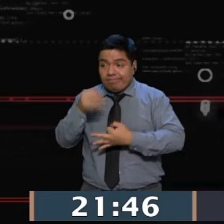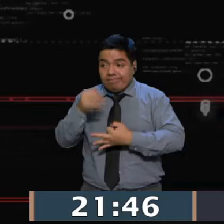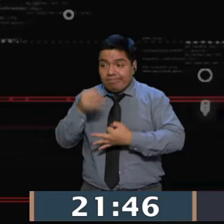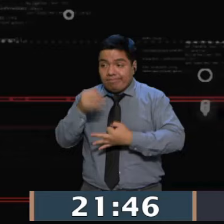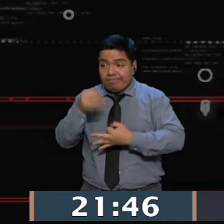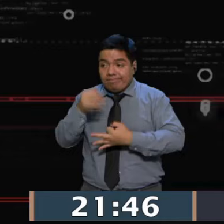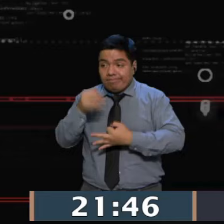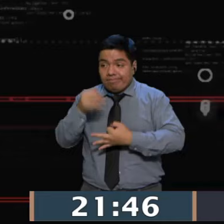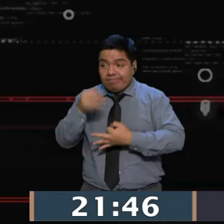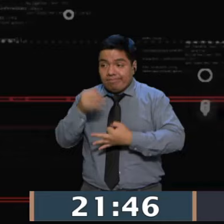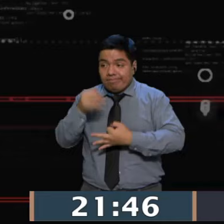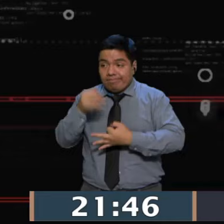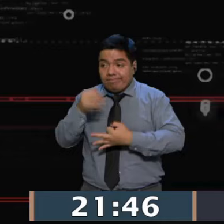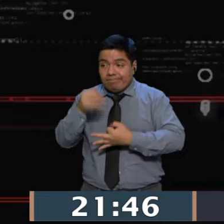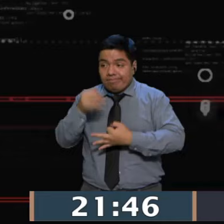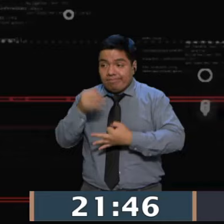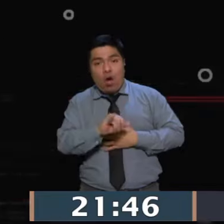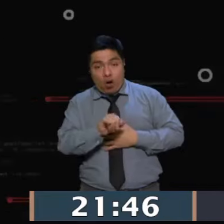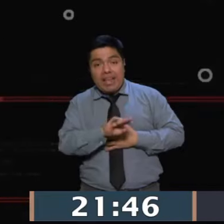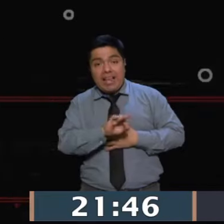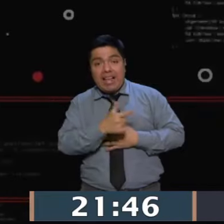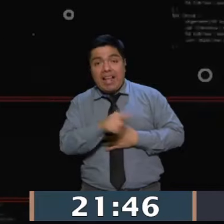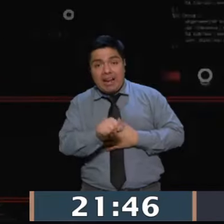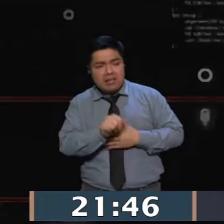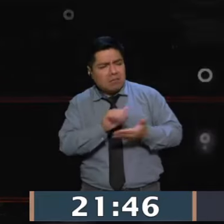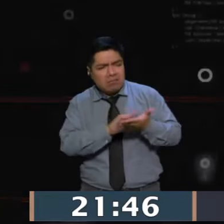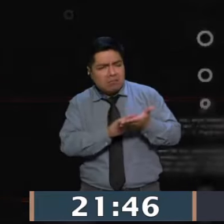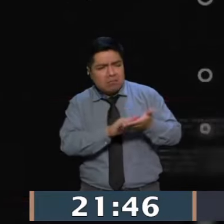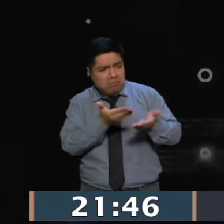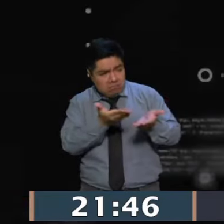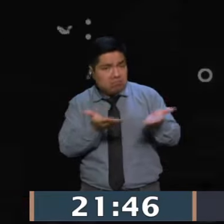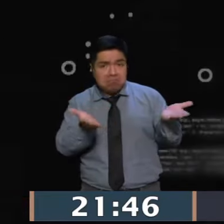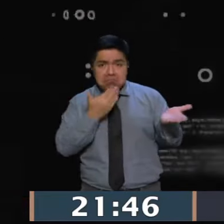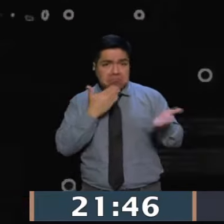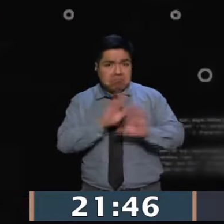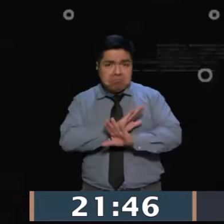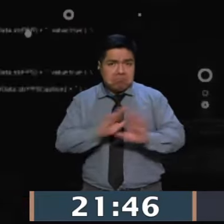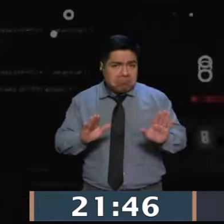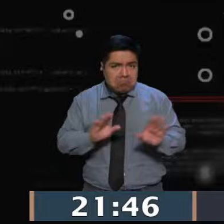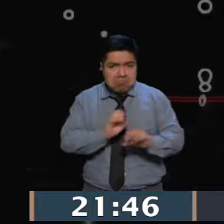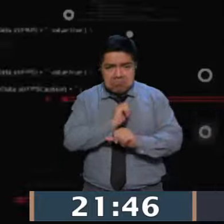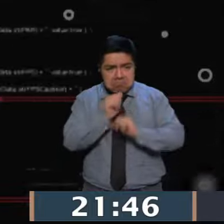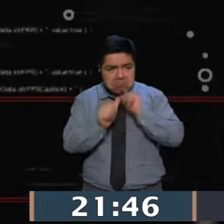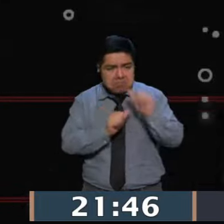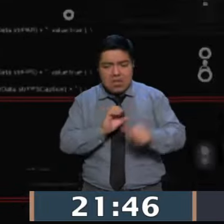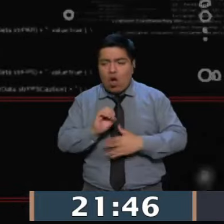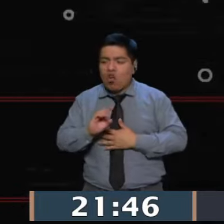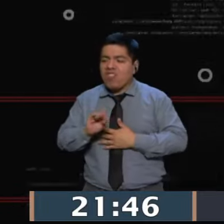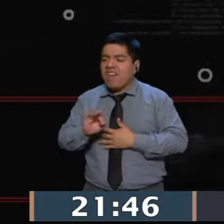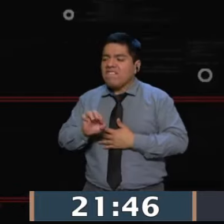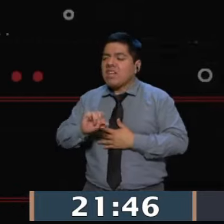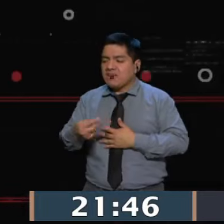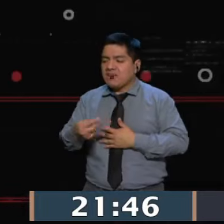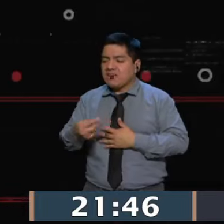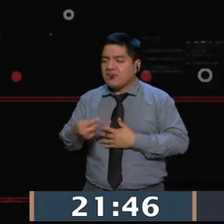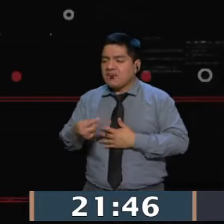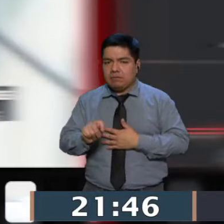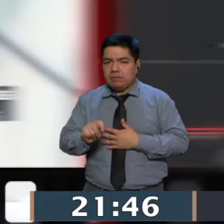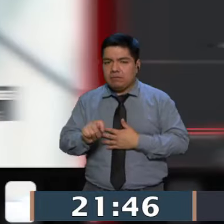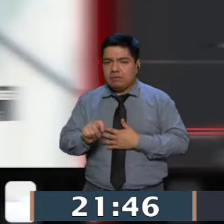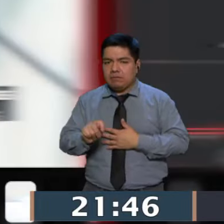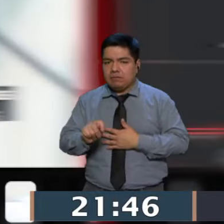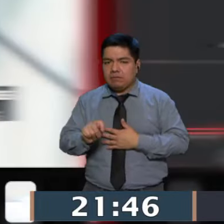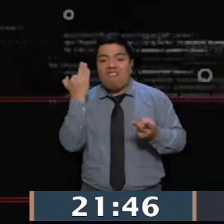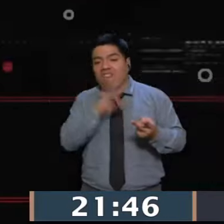ya eximido a Jorge Glass de las acusaciones de Odebrecht, así es de que esa acusación no estaba